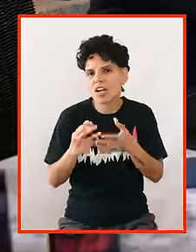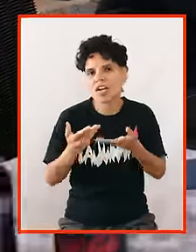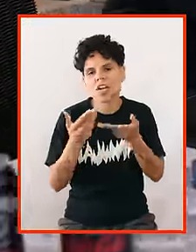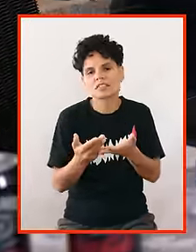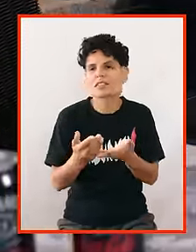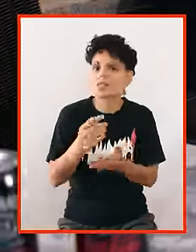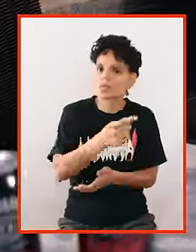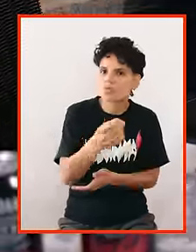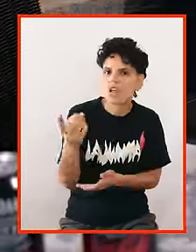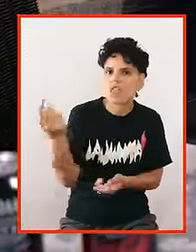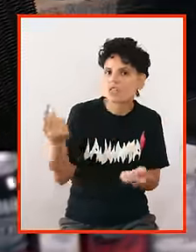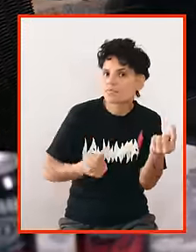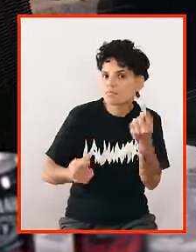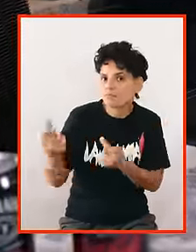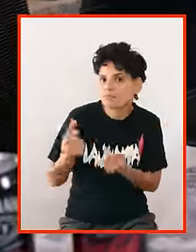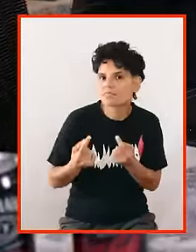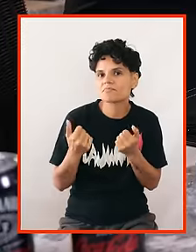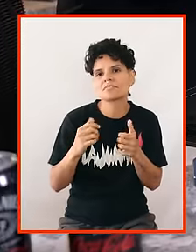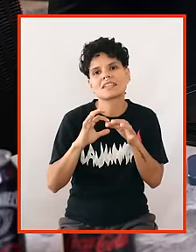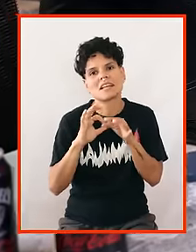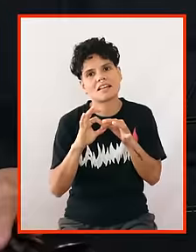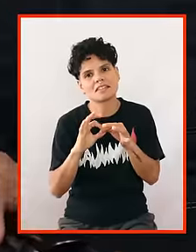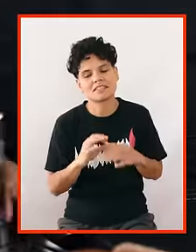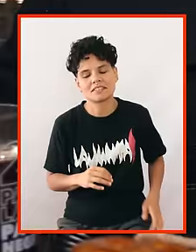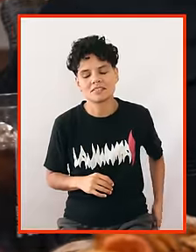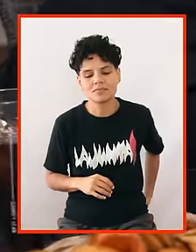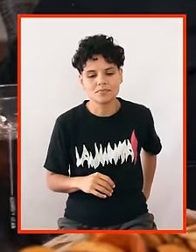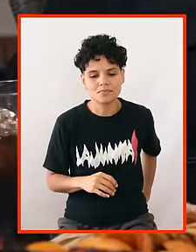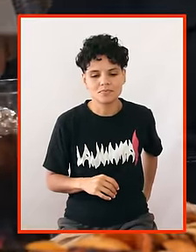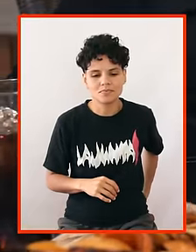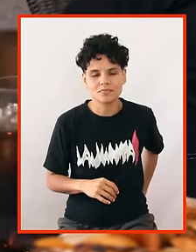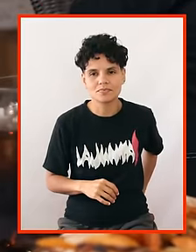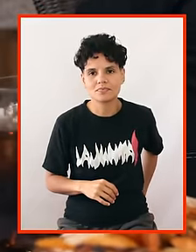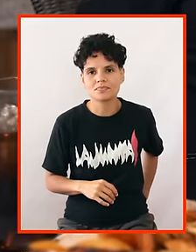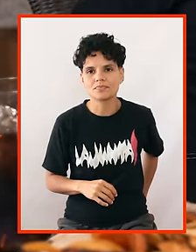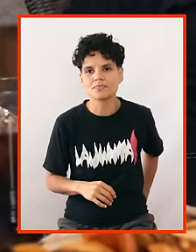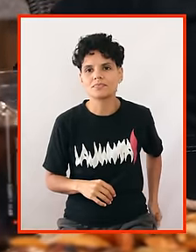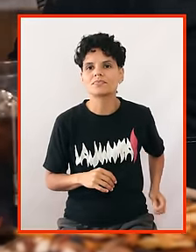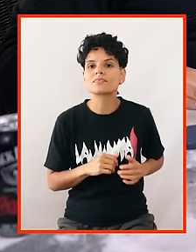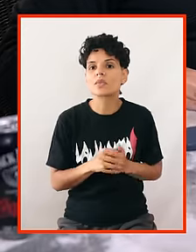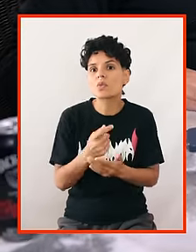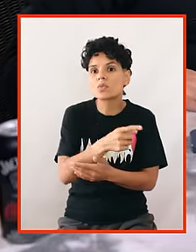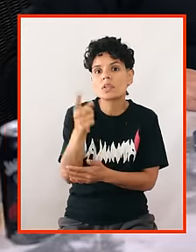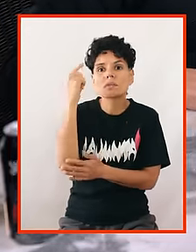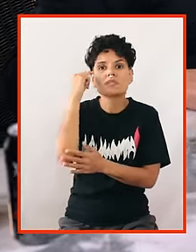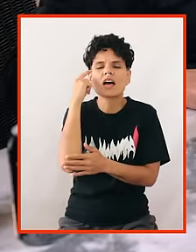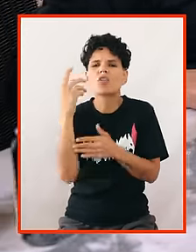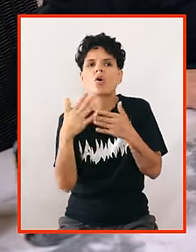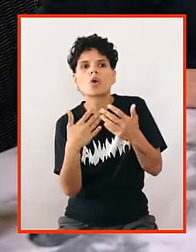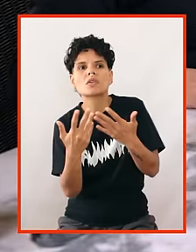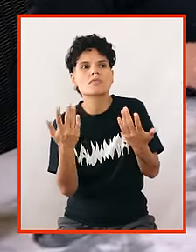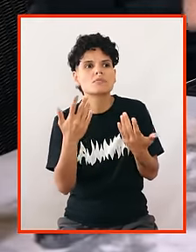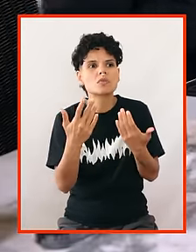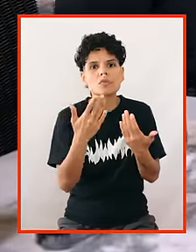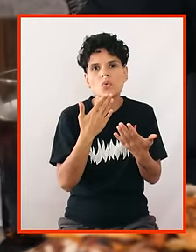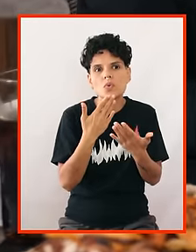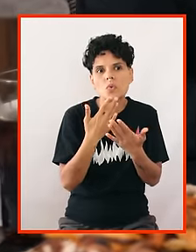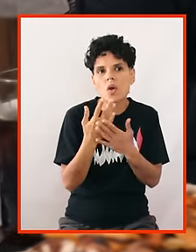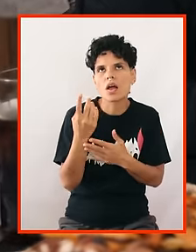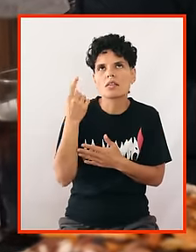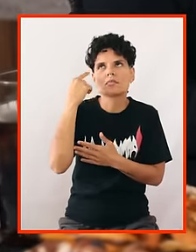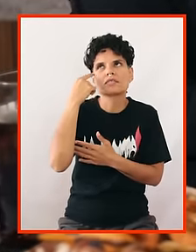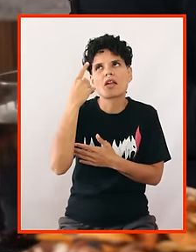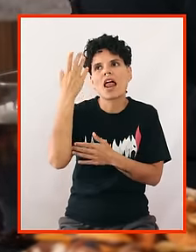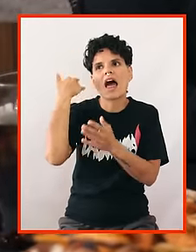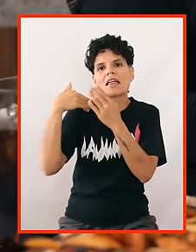por la invitación. Sí. Maravilloso. Gracias por venir, chiquillo. ¿Pensaron ustedes, Alvarito, que iban a llegar a donde llegaron a estar planificando